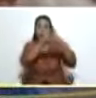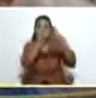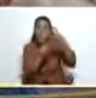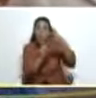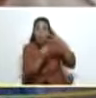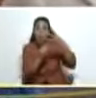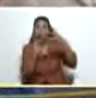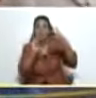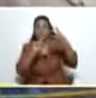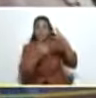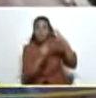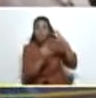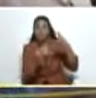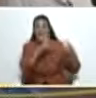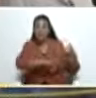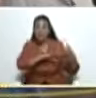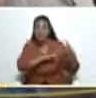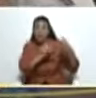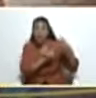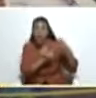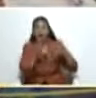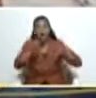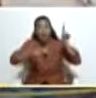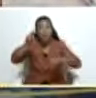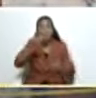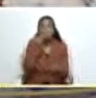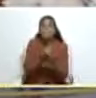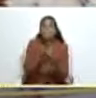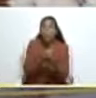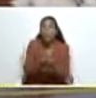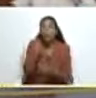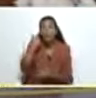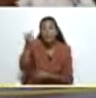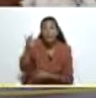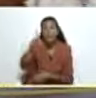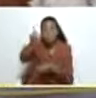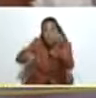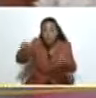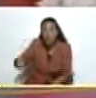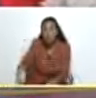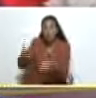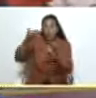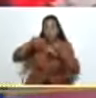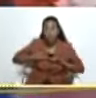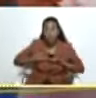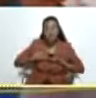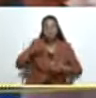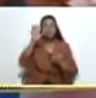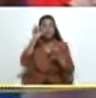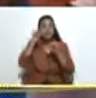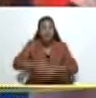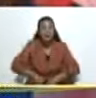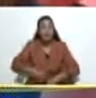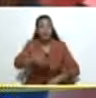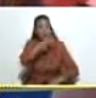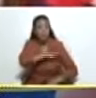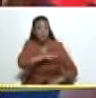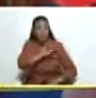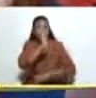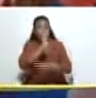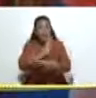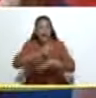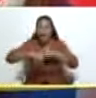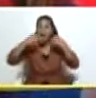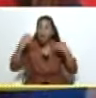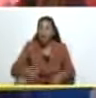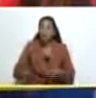del área social. Entre una de las propuestas, presidente, tenemos garantizar el estado de bienestar social y la